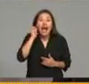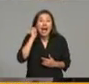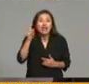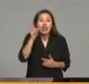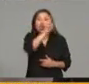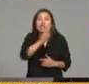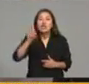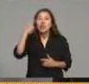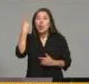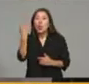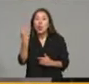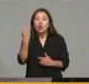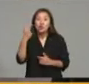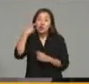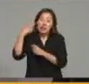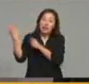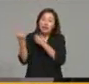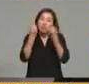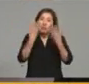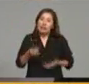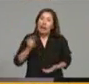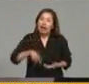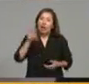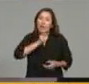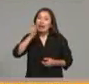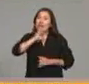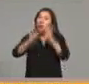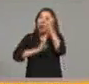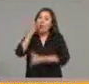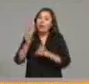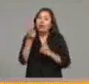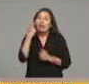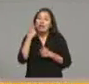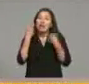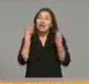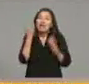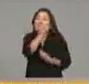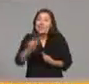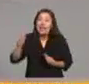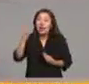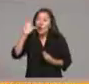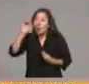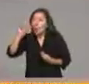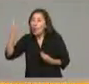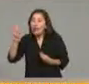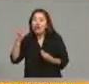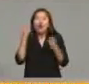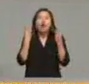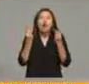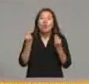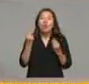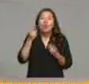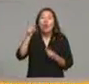así que le vale que tenemos que haber invitado don benito y con la señora para que nos contara uno lo que ha hecho es en la experiencia del trabajo en la